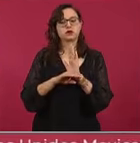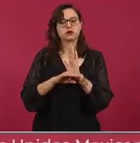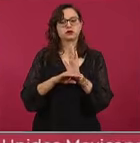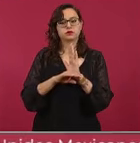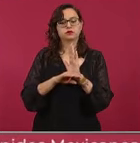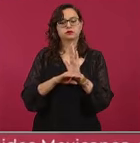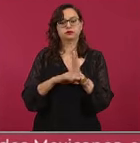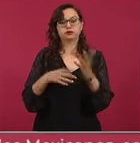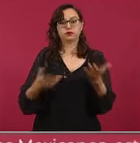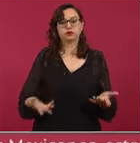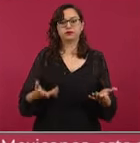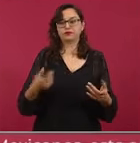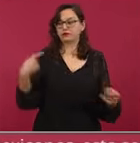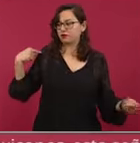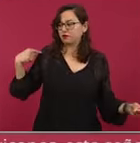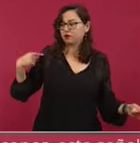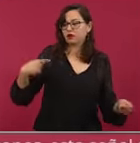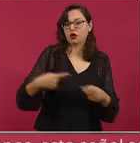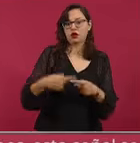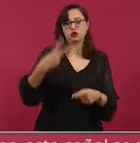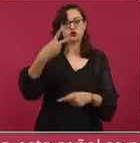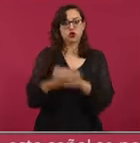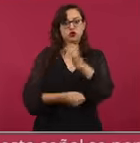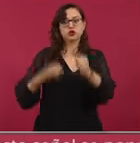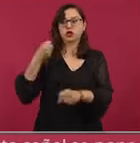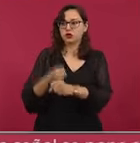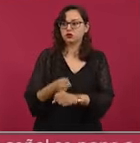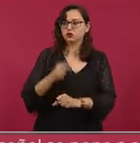se registró en los últimos 2 años.